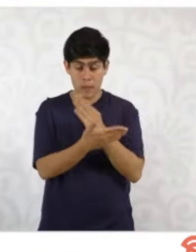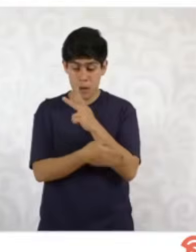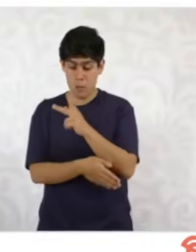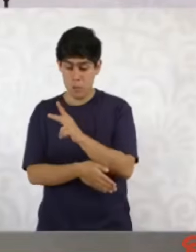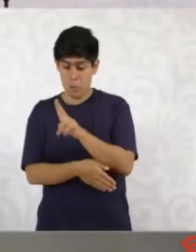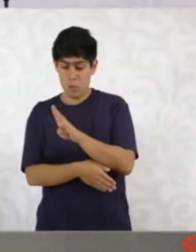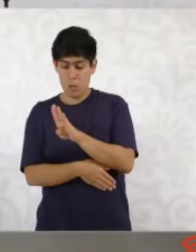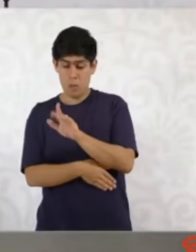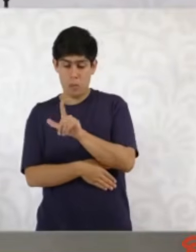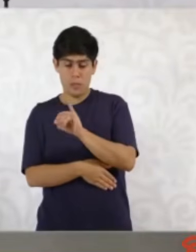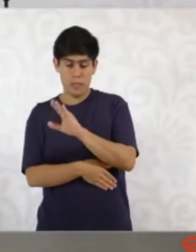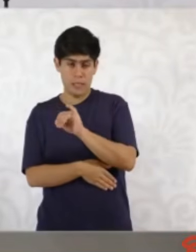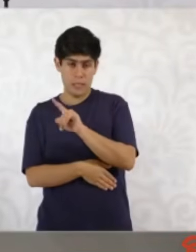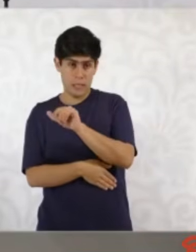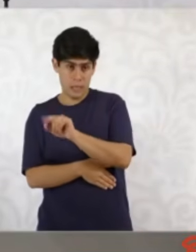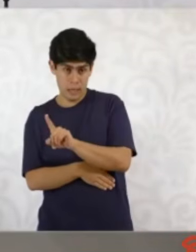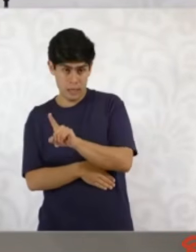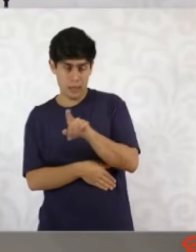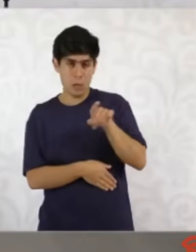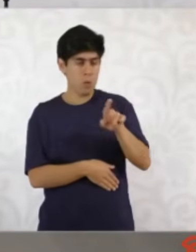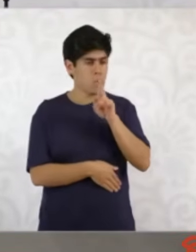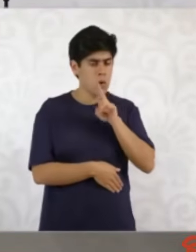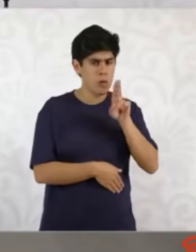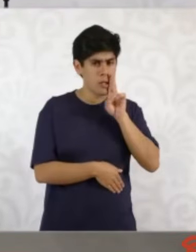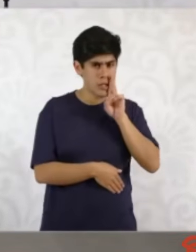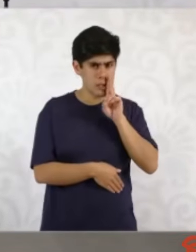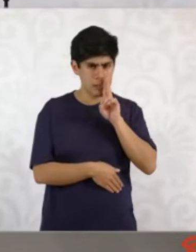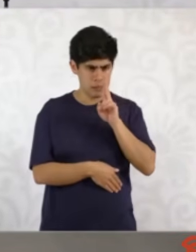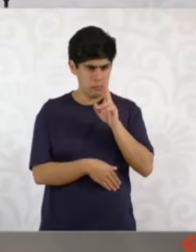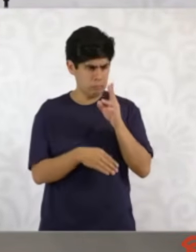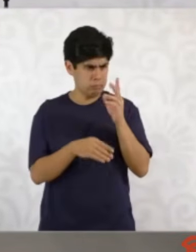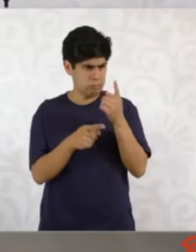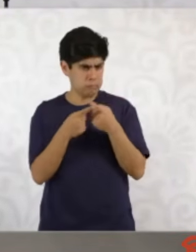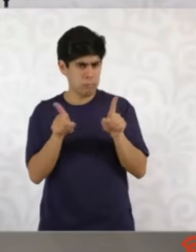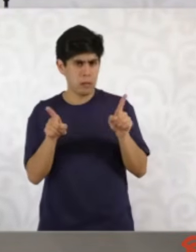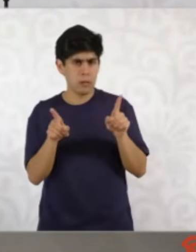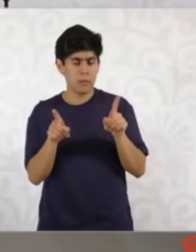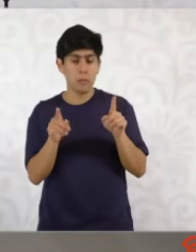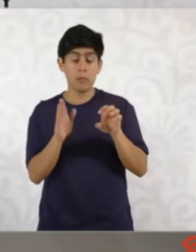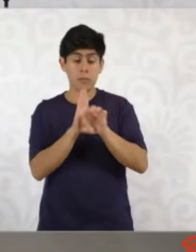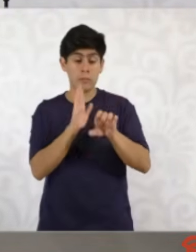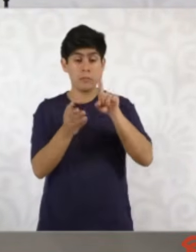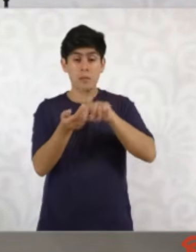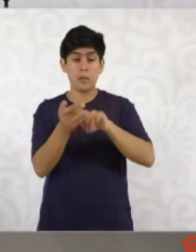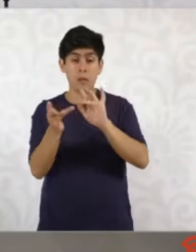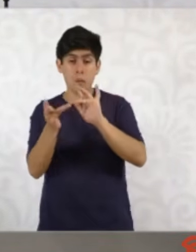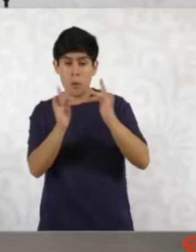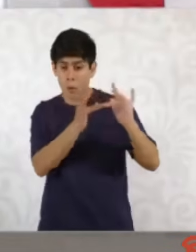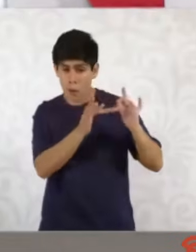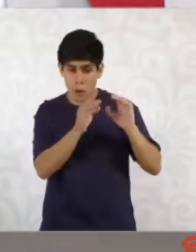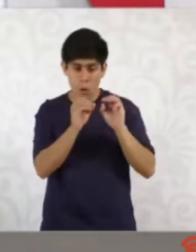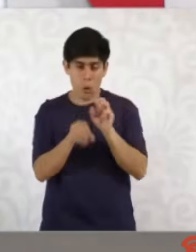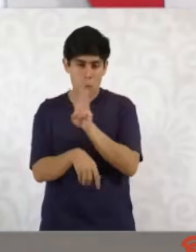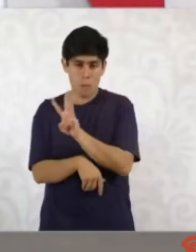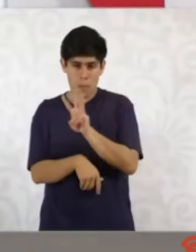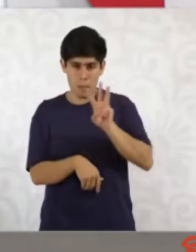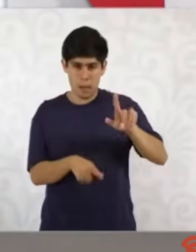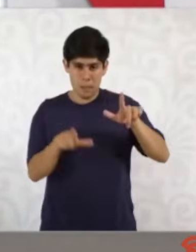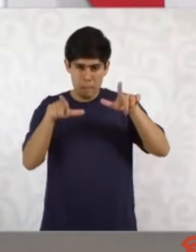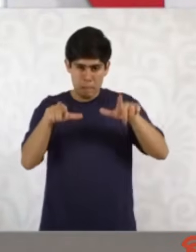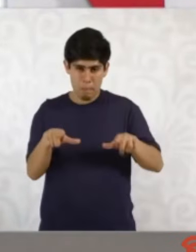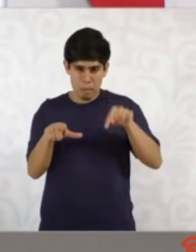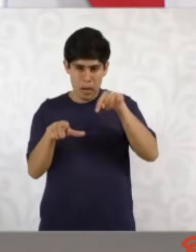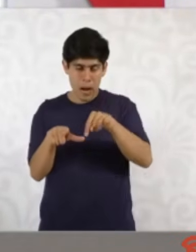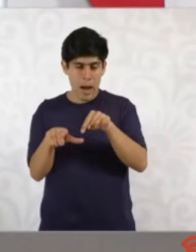noticia. ¿Por qué en redes sociales, en sitios web, parece importante que se distinga con claridad cuando un contenido está